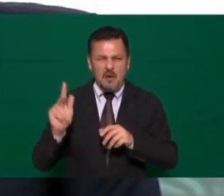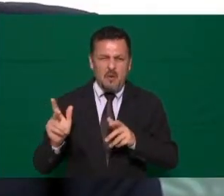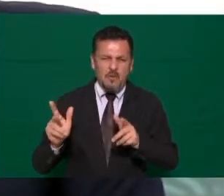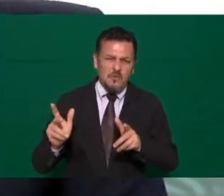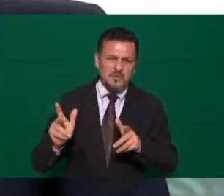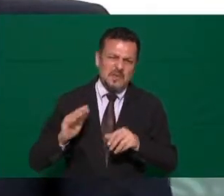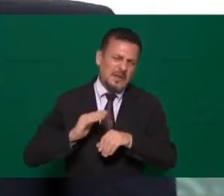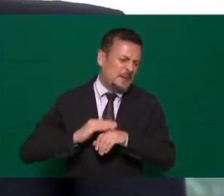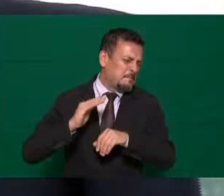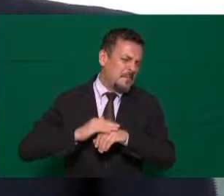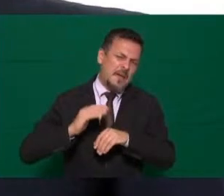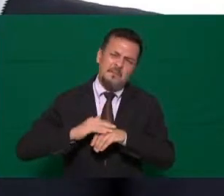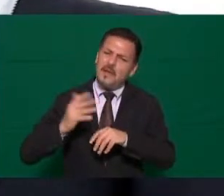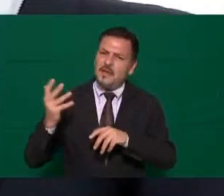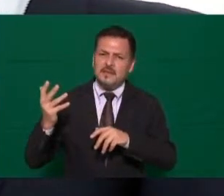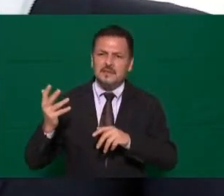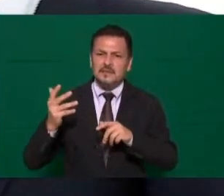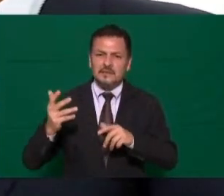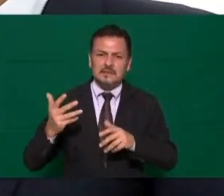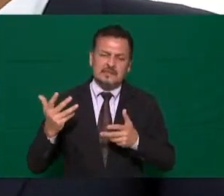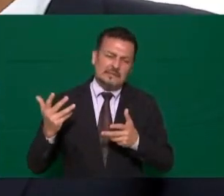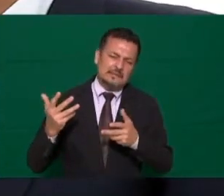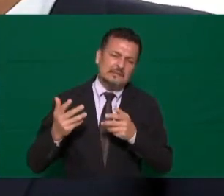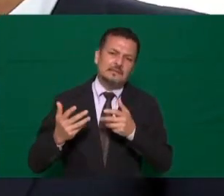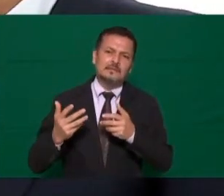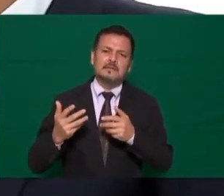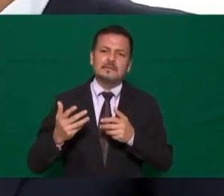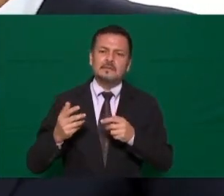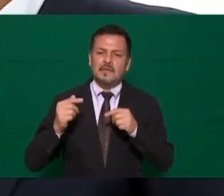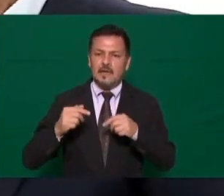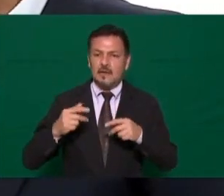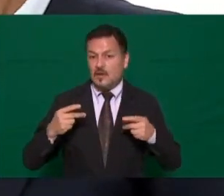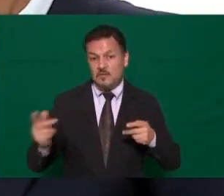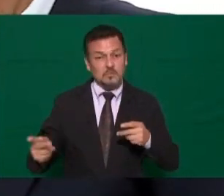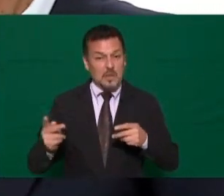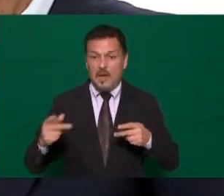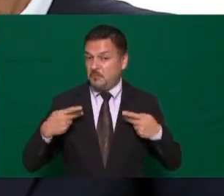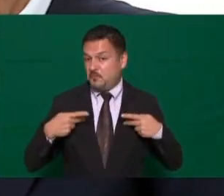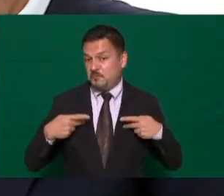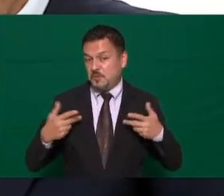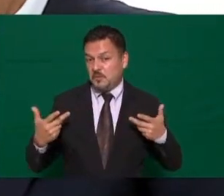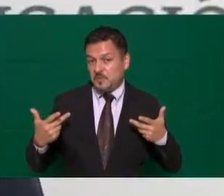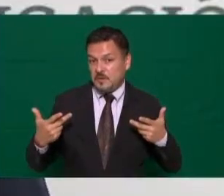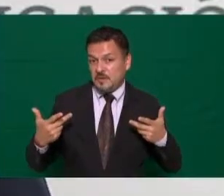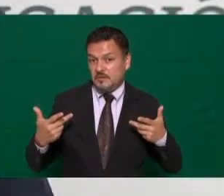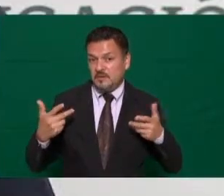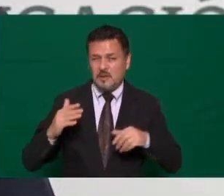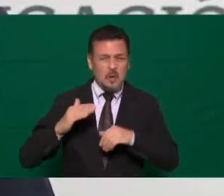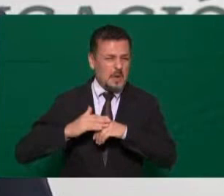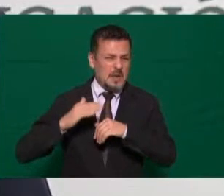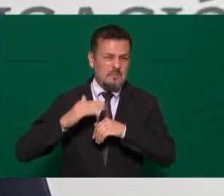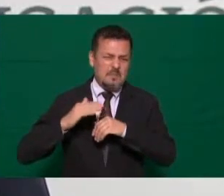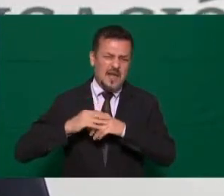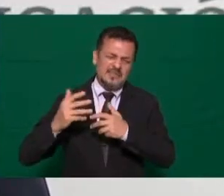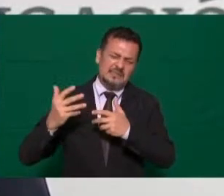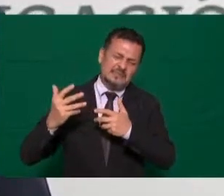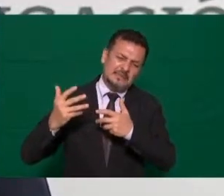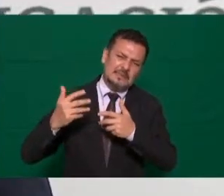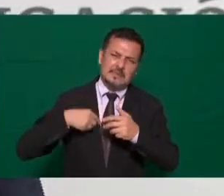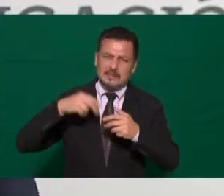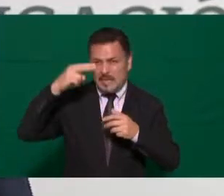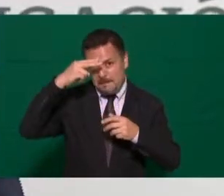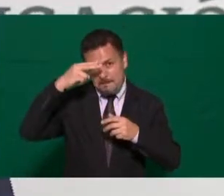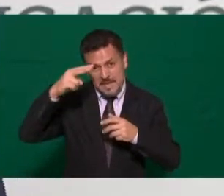lo que más daña a los pueblos, lo que más ha dañado a